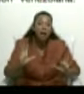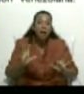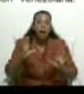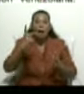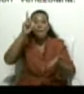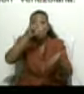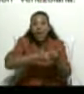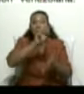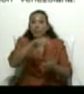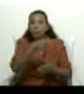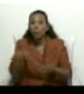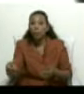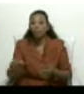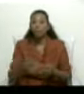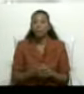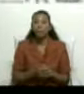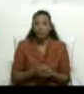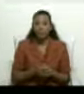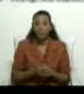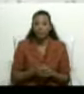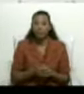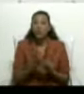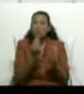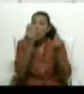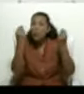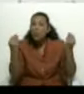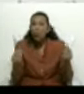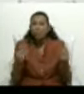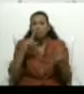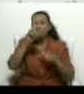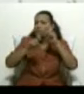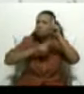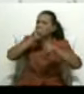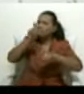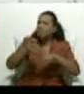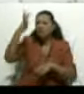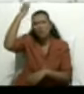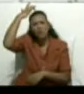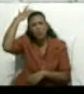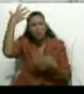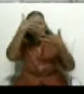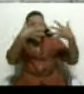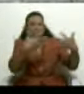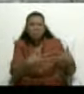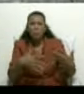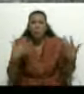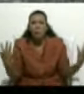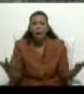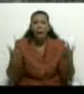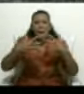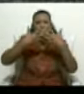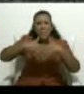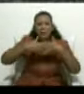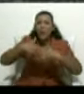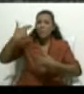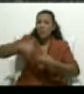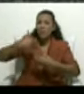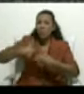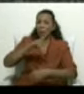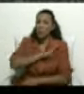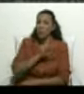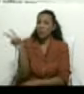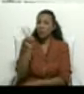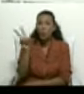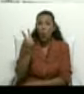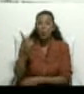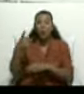aprobación de la venta. Son muchas las interrogantes sobre información clave de la principal industria de hidrocarburos del país que